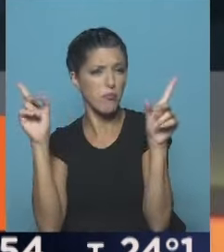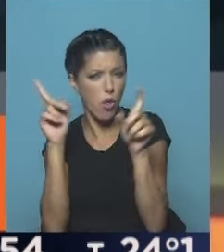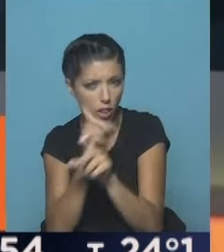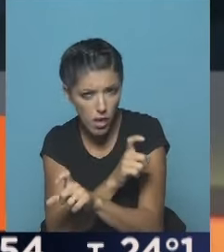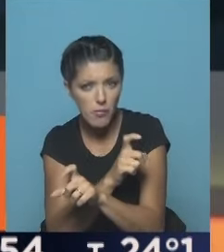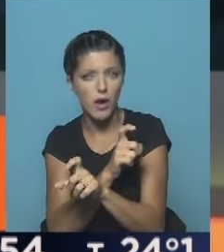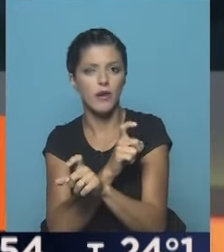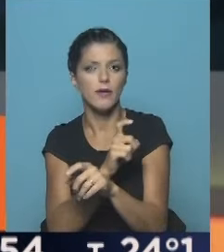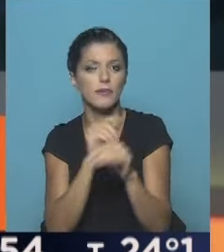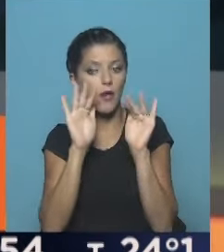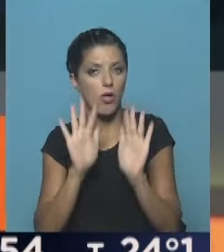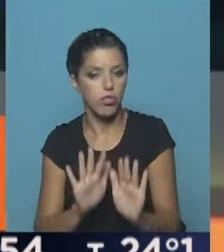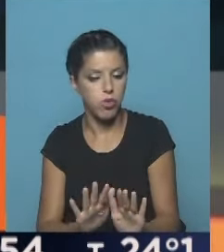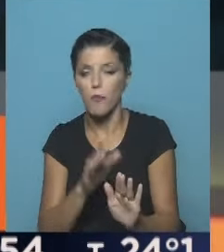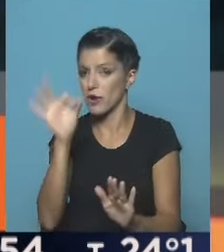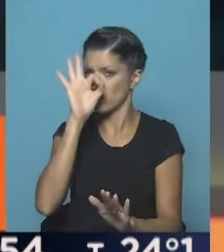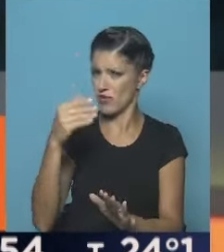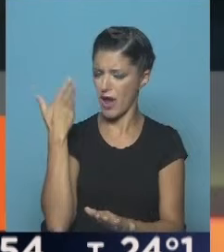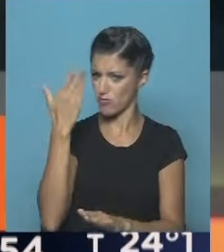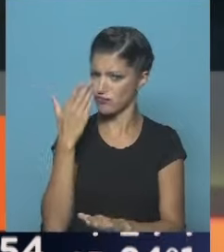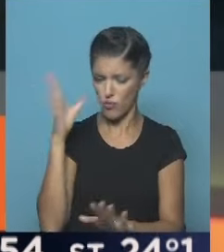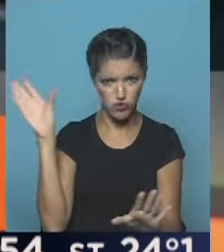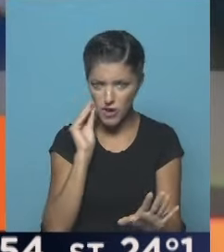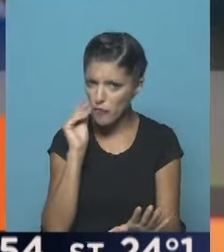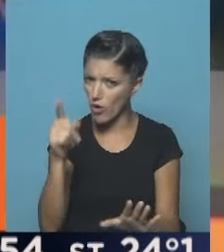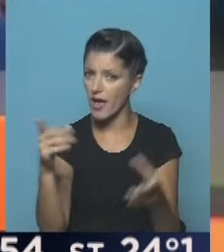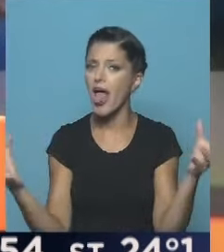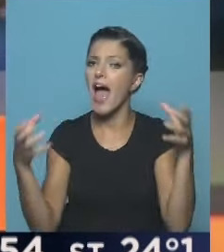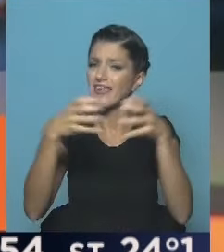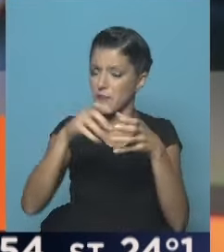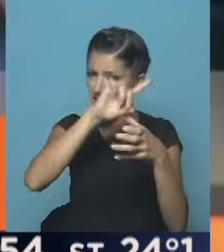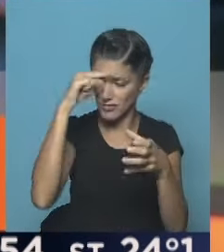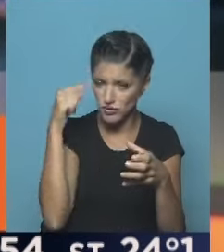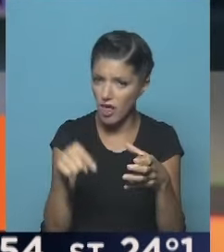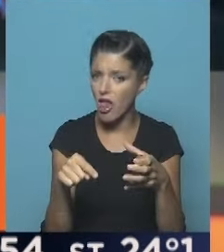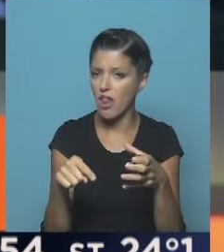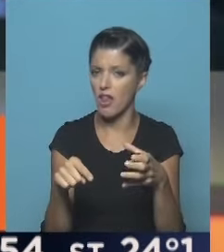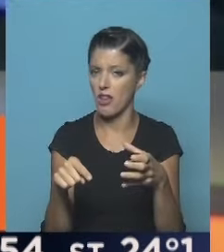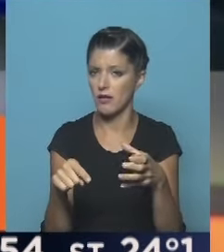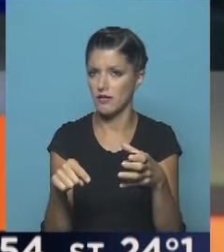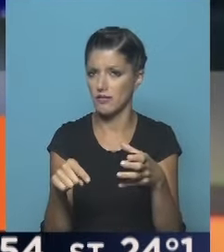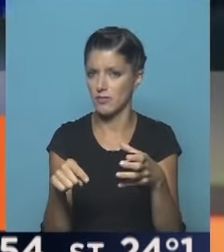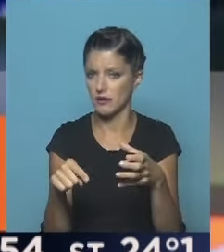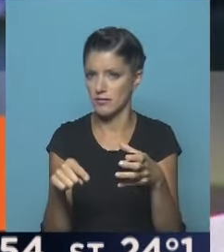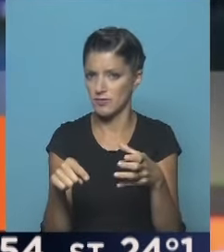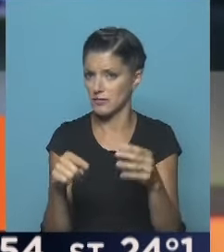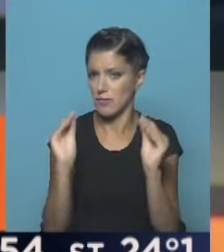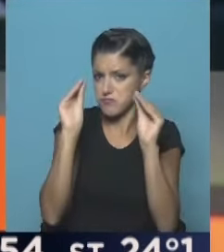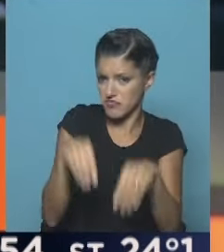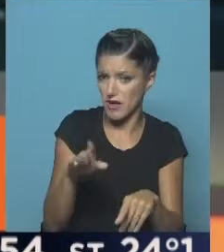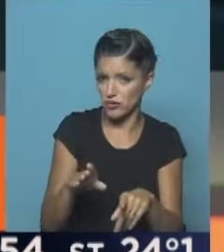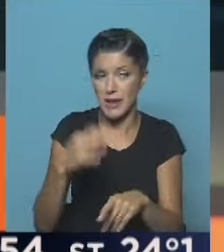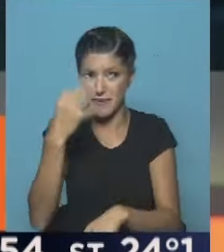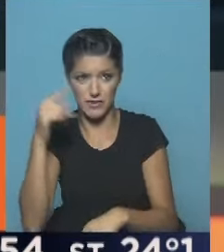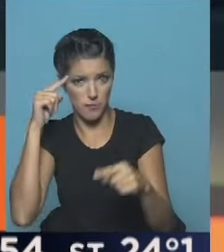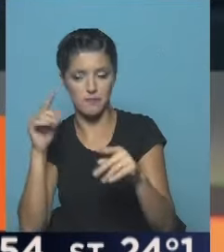de la Asamblea Nacional que se bajara de este propósito que de fondo es el que políticamente pretende? Bueno, a ver,